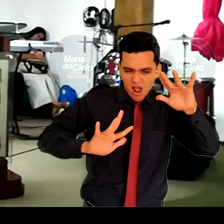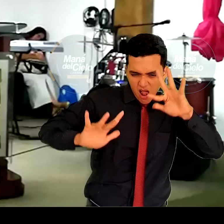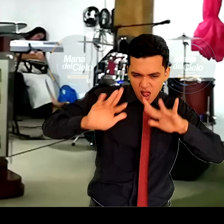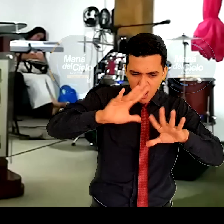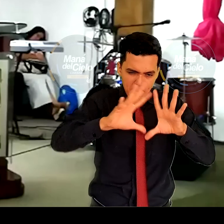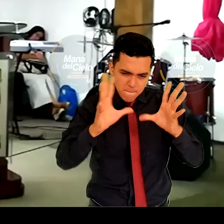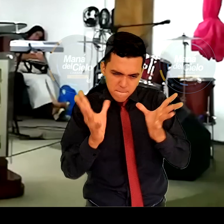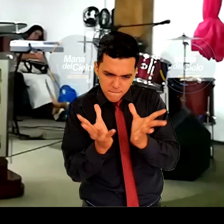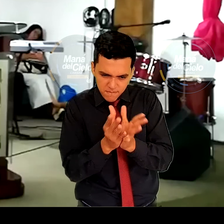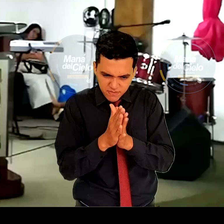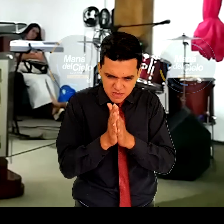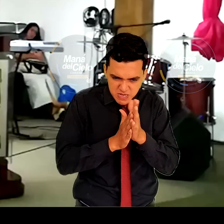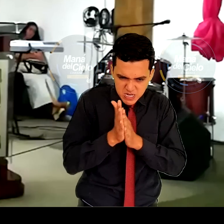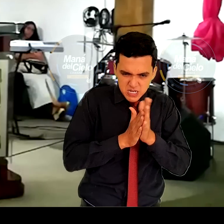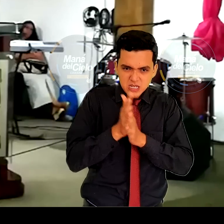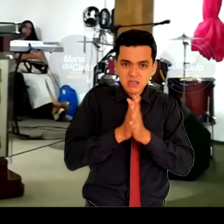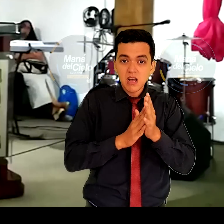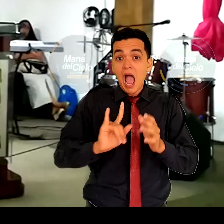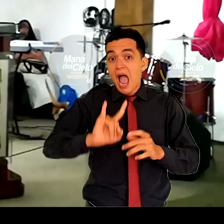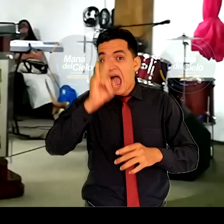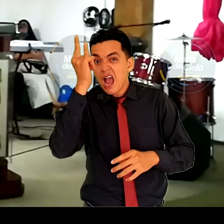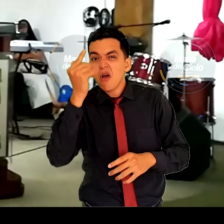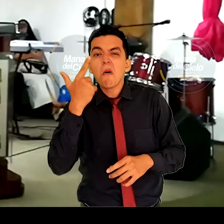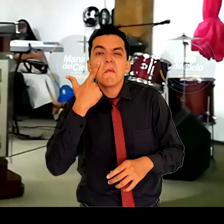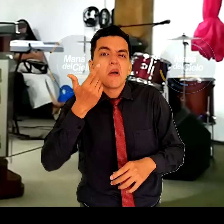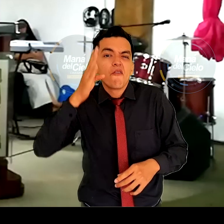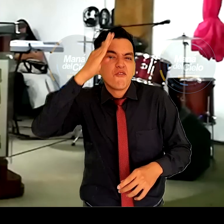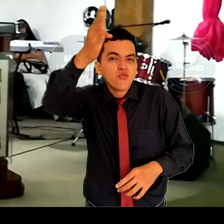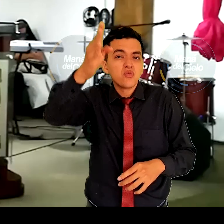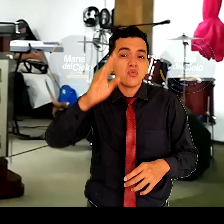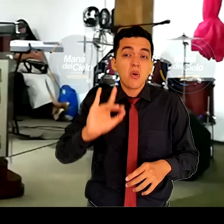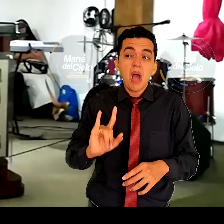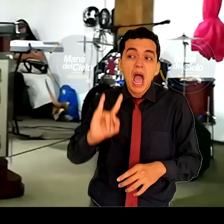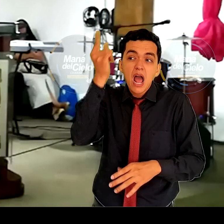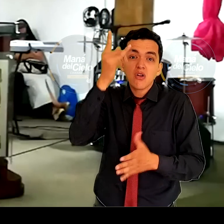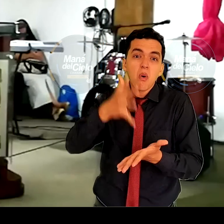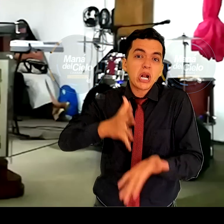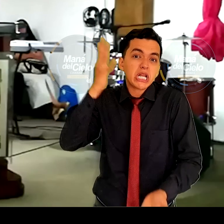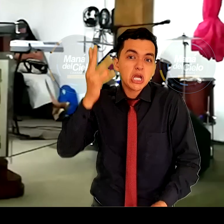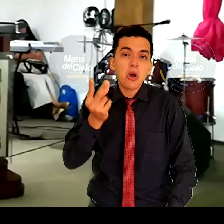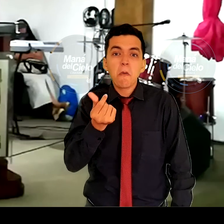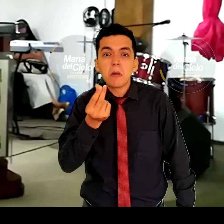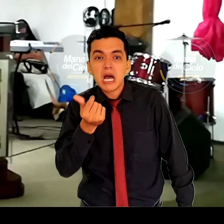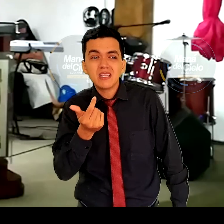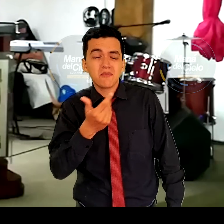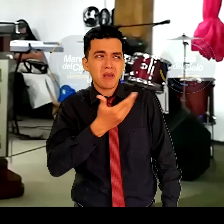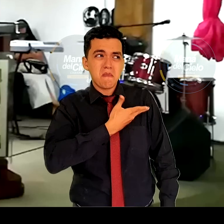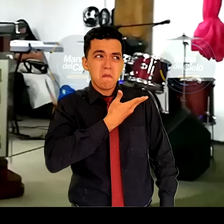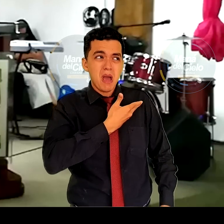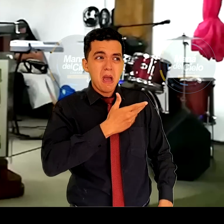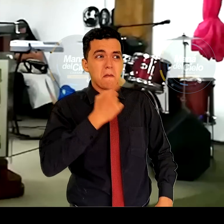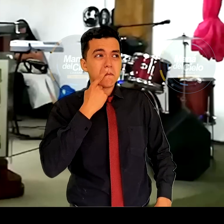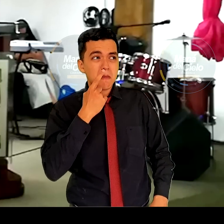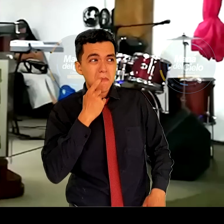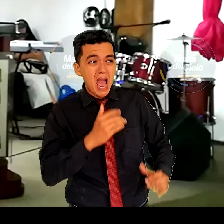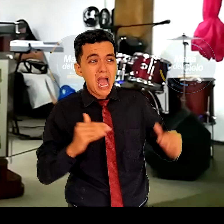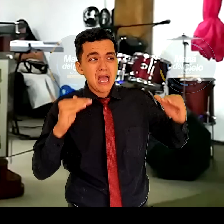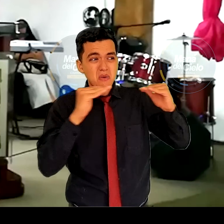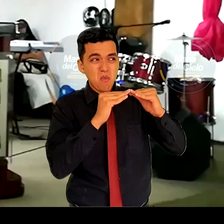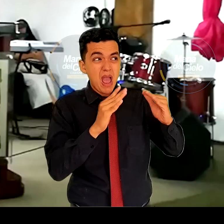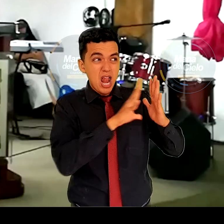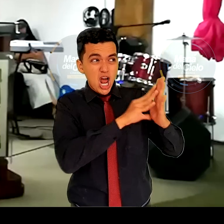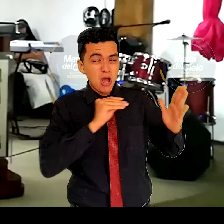me atreví a ir a una hechicera, para decirle que a lo menos me dijera si tenía un futuro diferente al que mi mamá y mi papá me habían